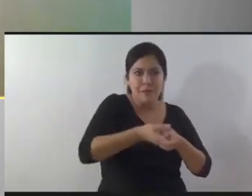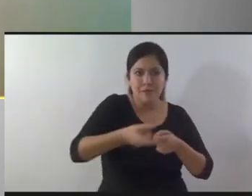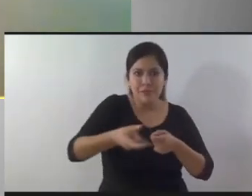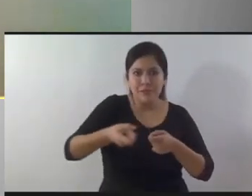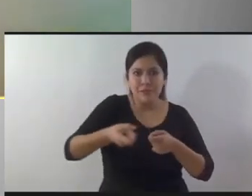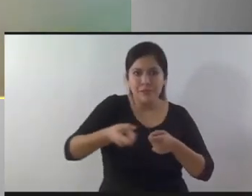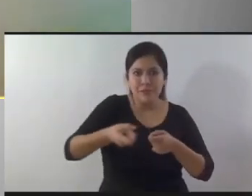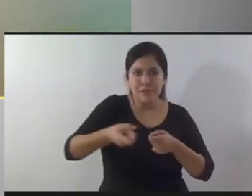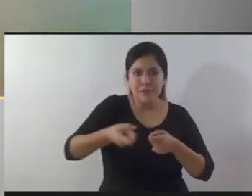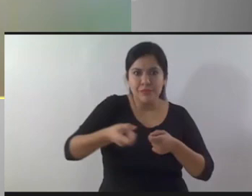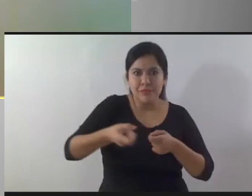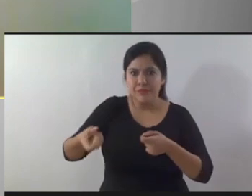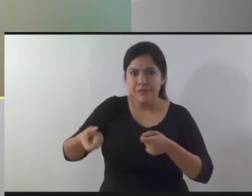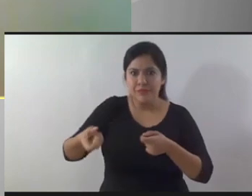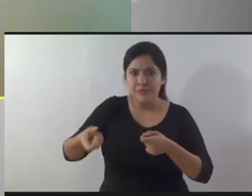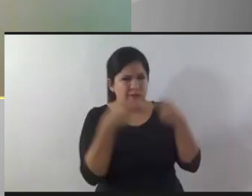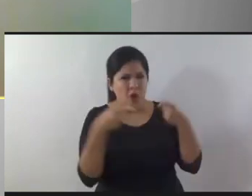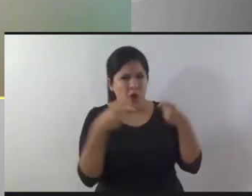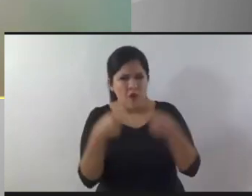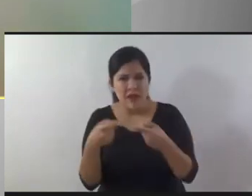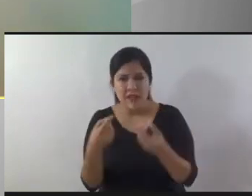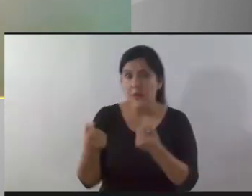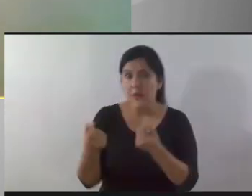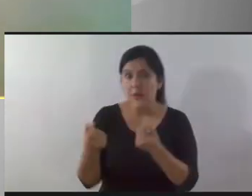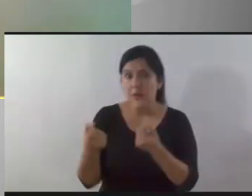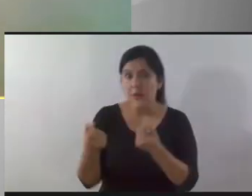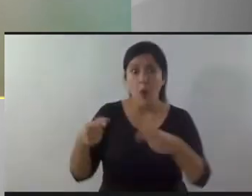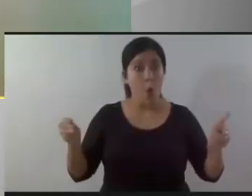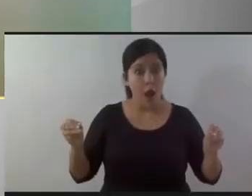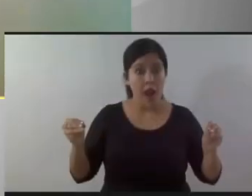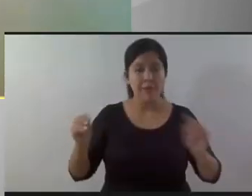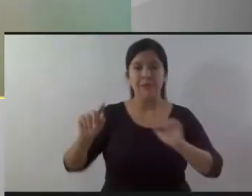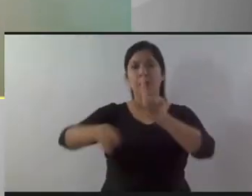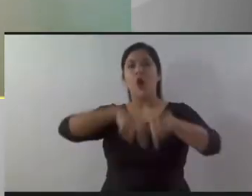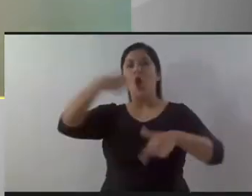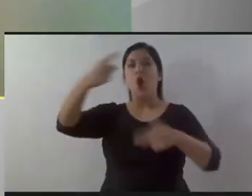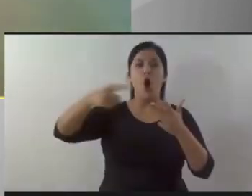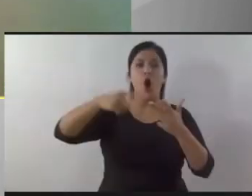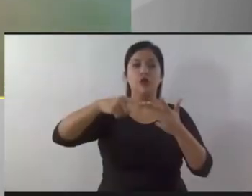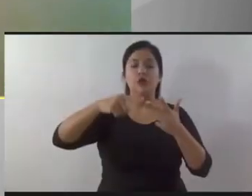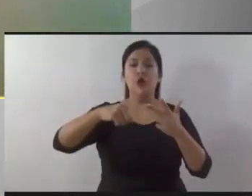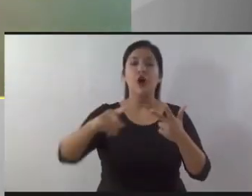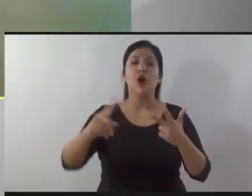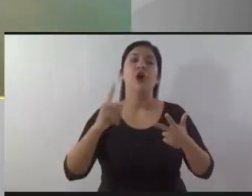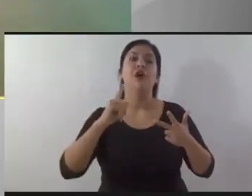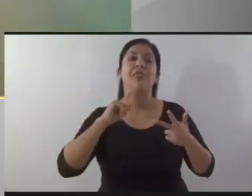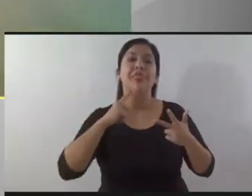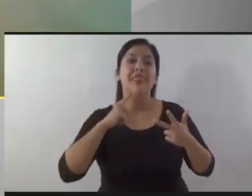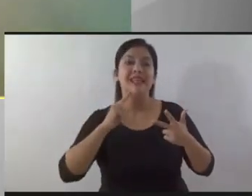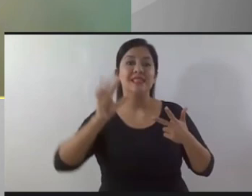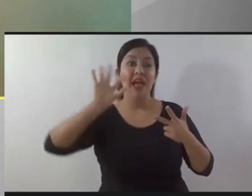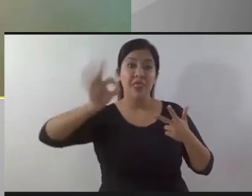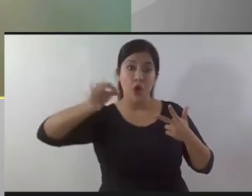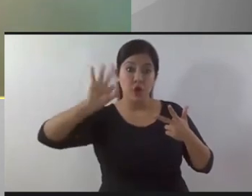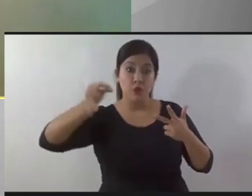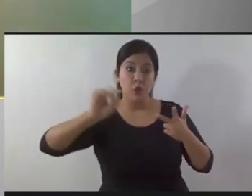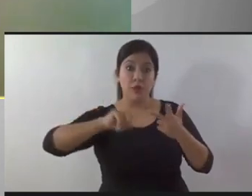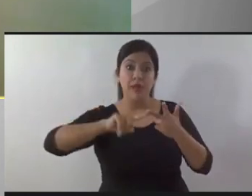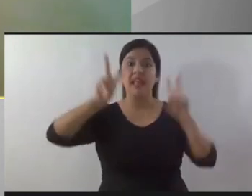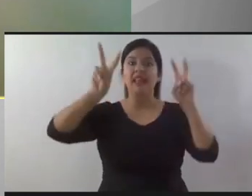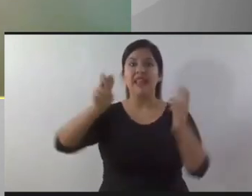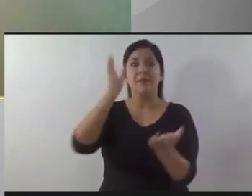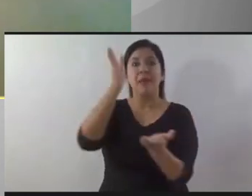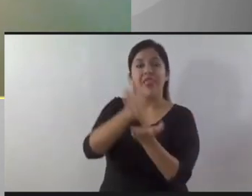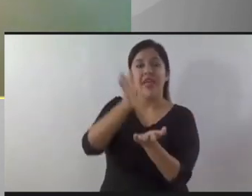es el título del encuentro. El será el martes 13 de octubre, se llama Derecho al Placer, Asistencia